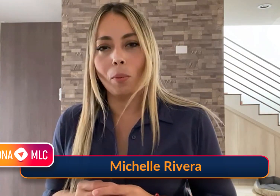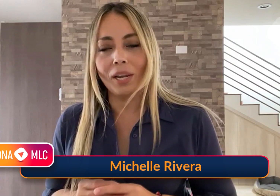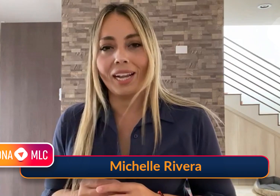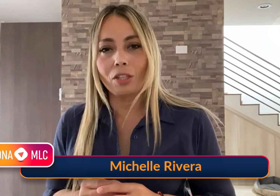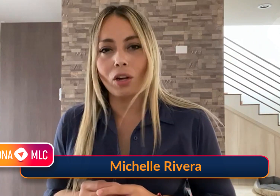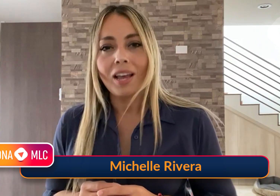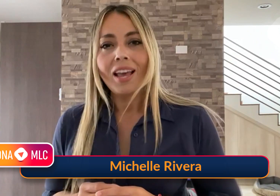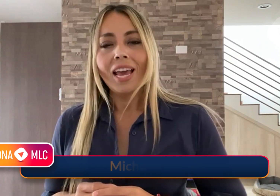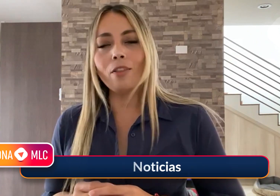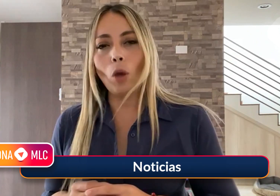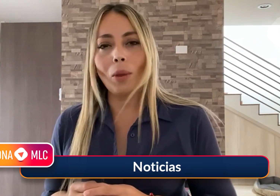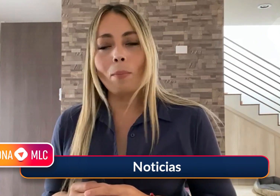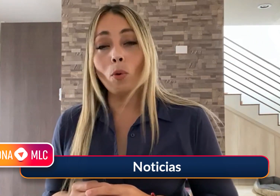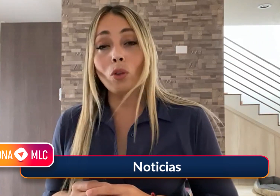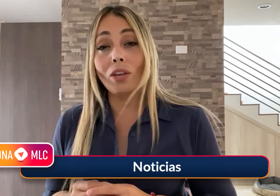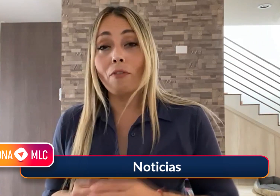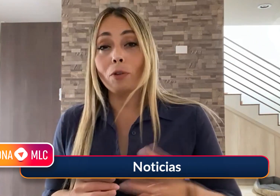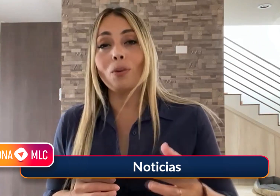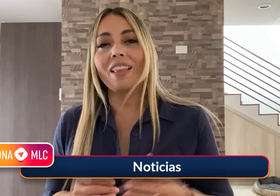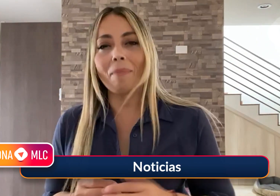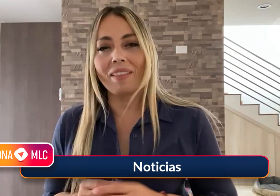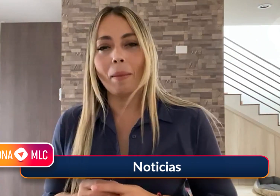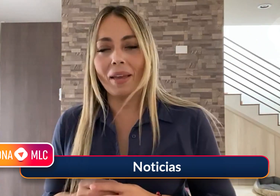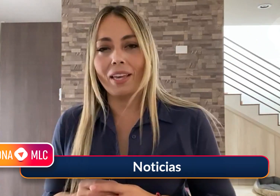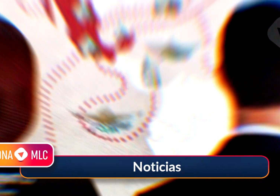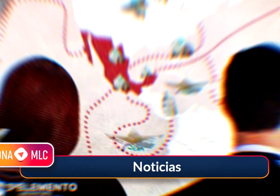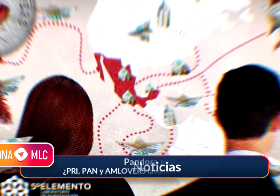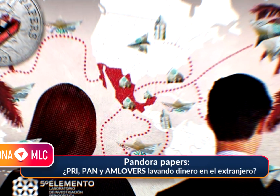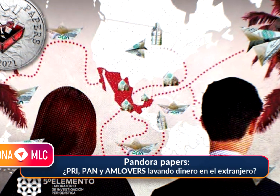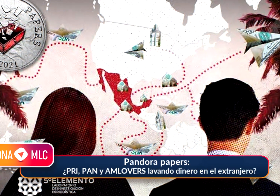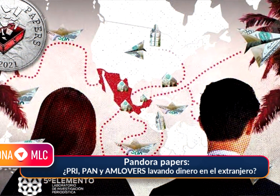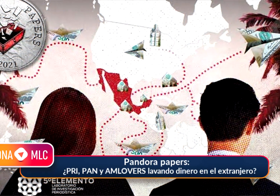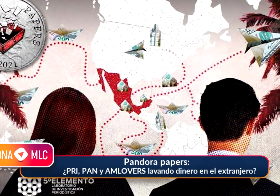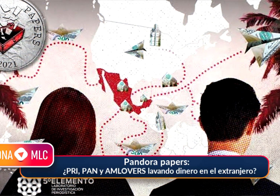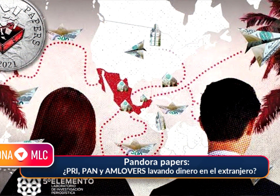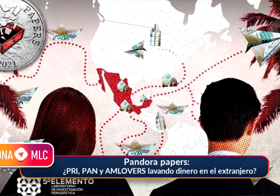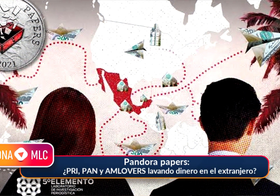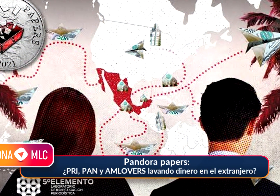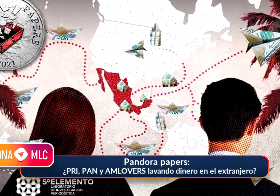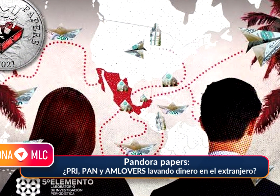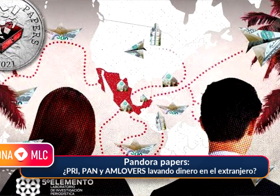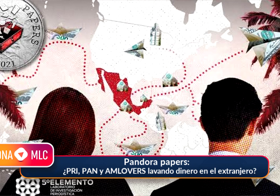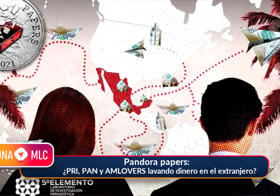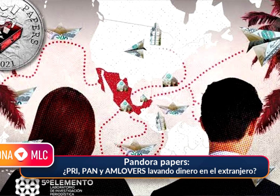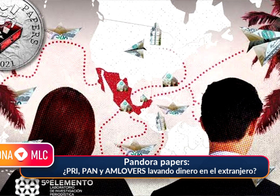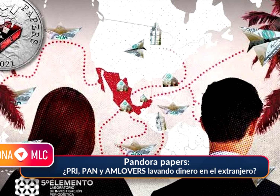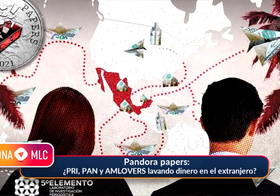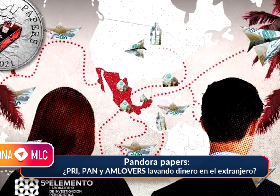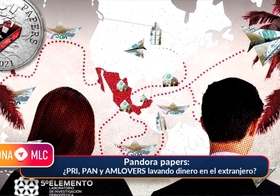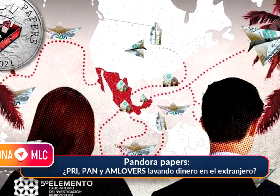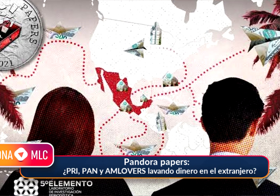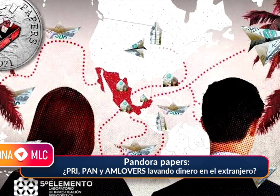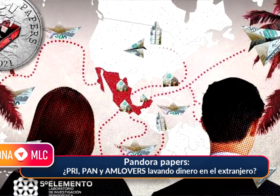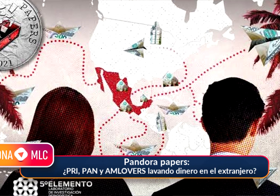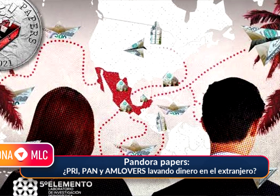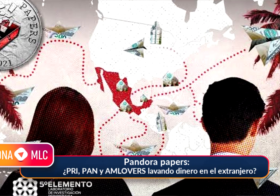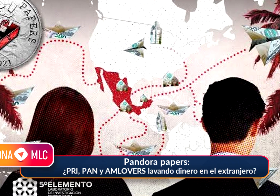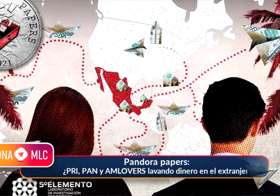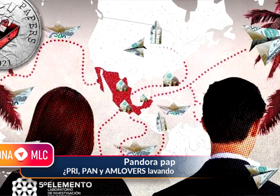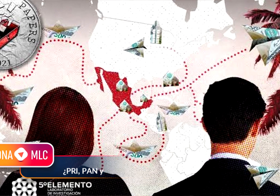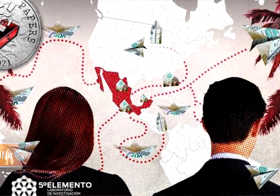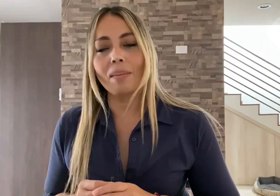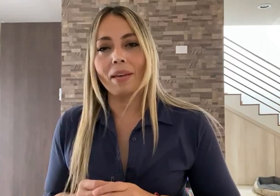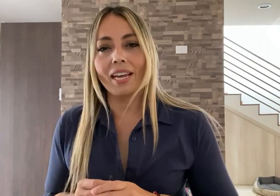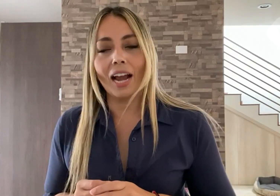medios de comunicación en todo el mundo, y afortunadamente México también aportó su granito de arena para revelar que